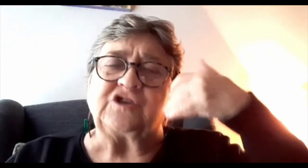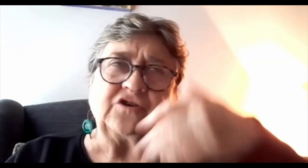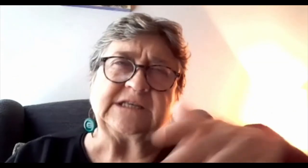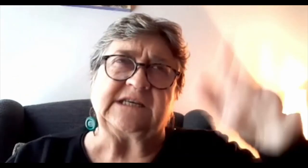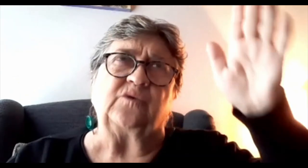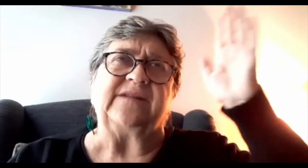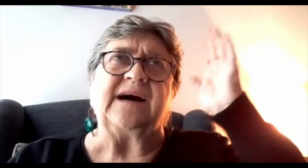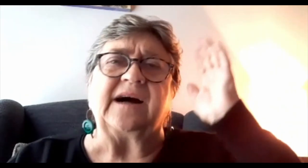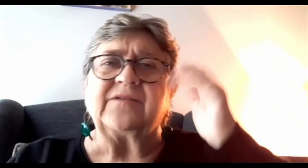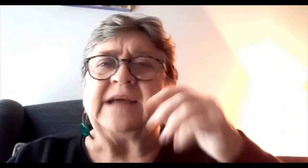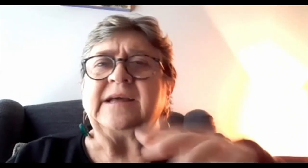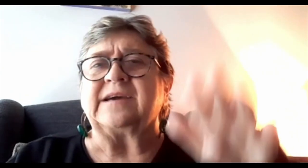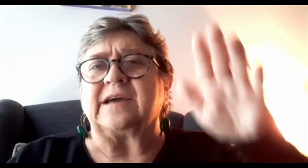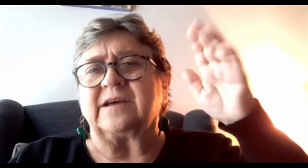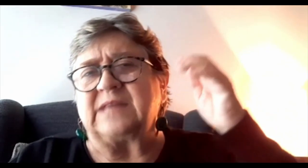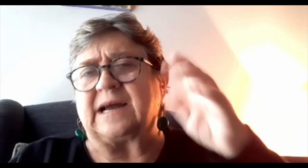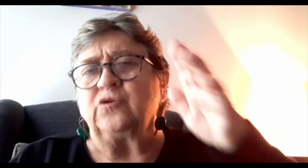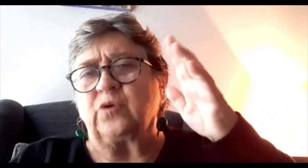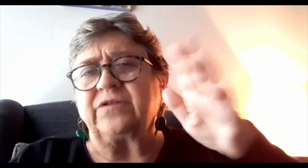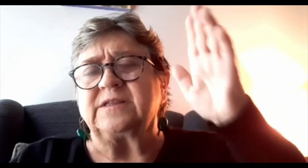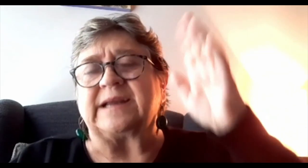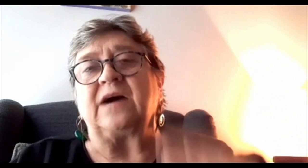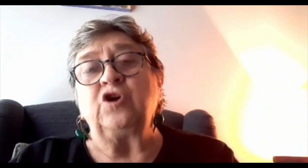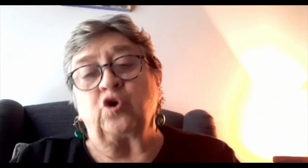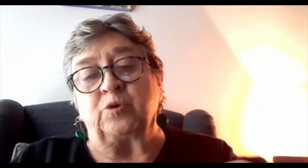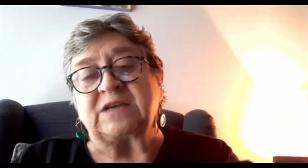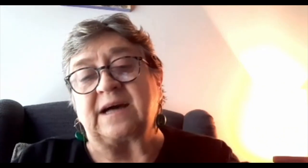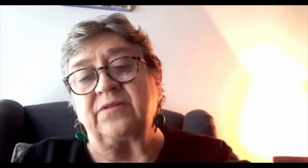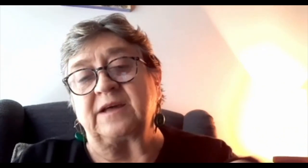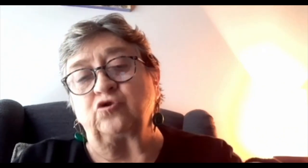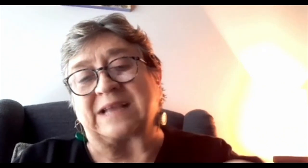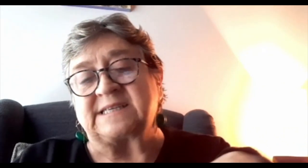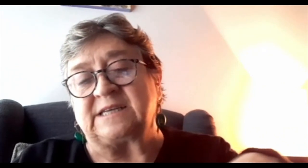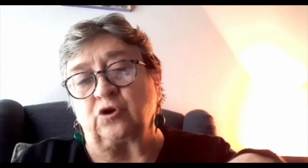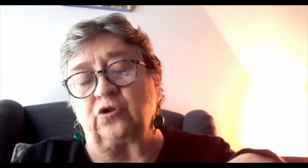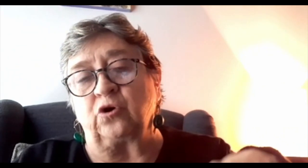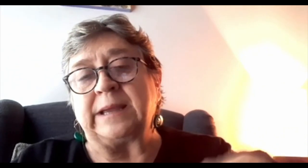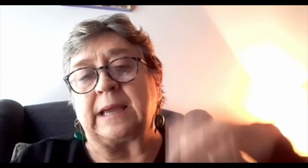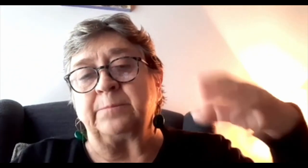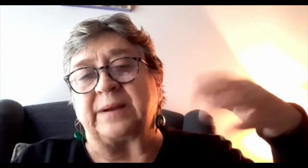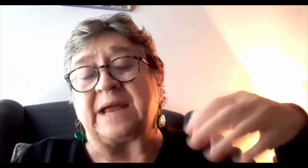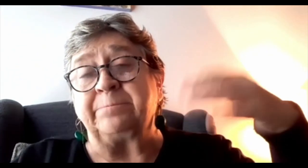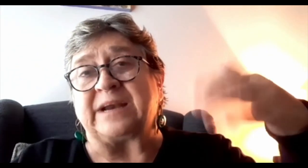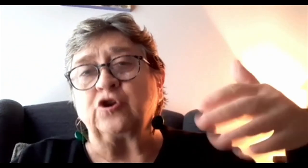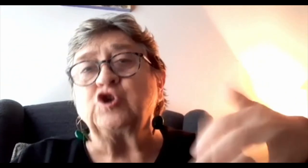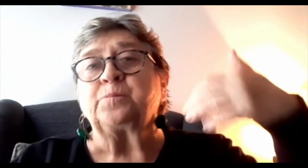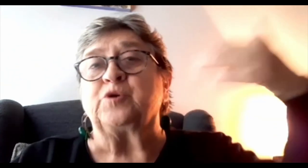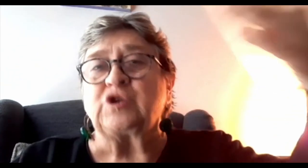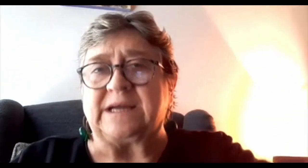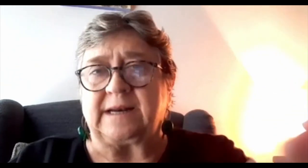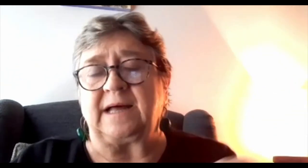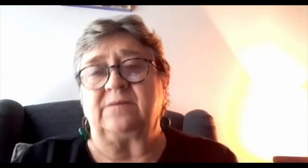el Consejo de Seguridad de la ONU, etcétera, como se hace casi todo en